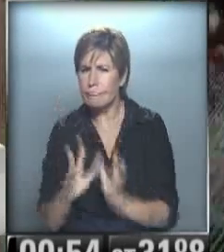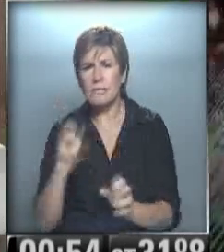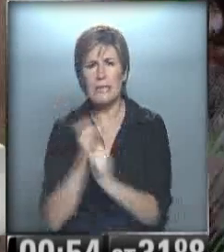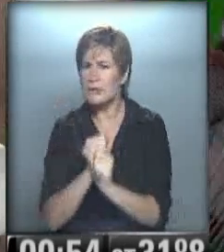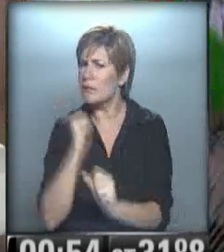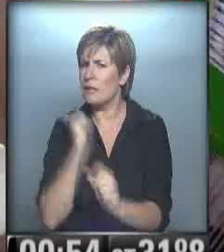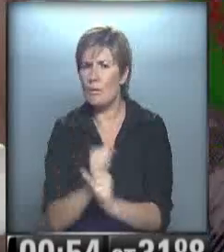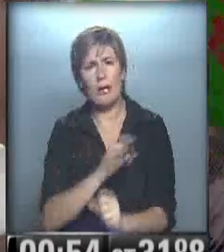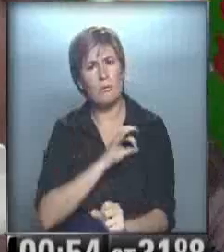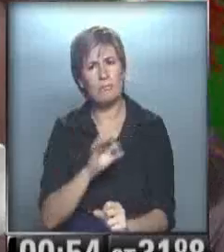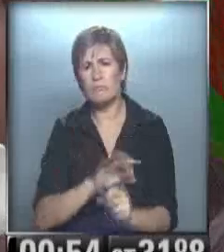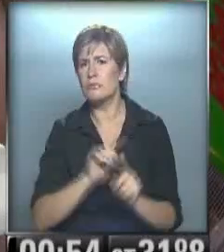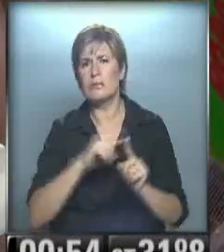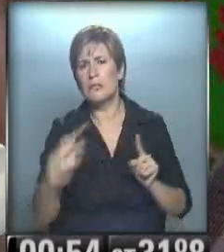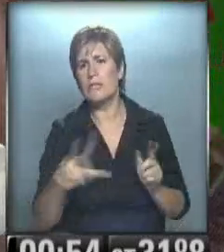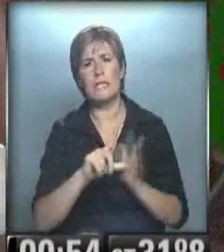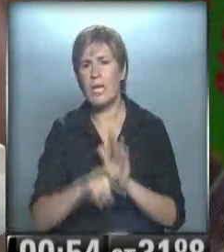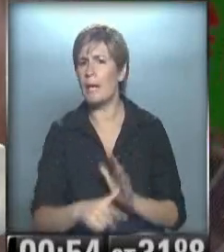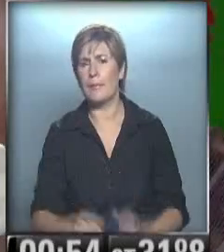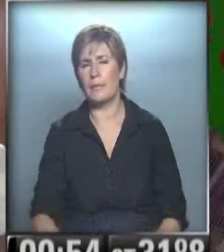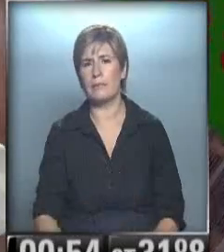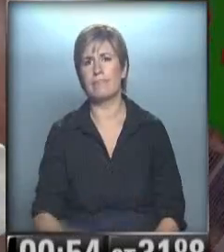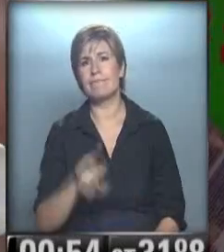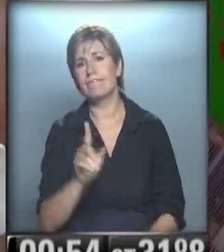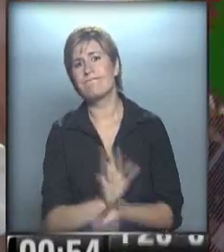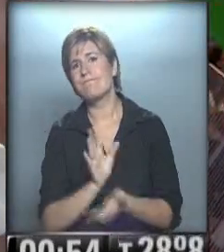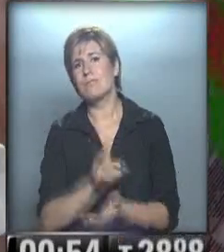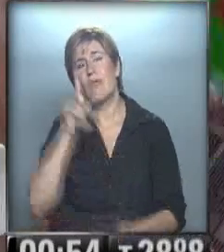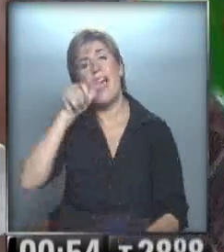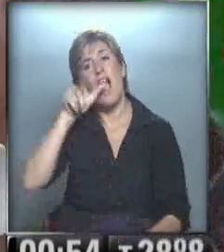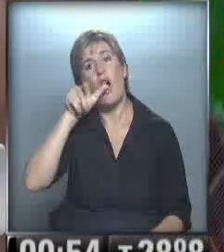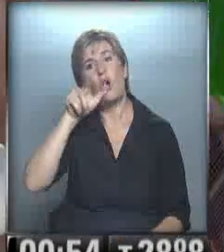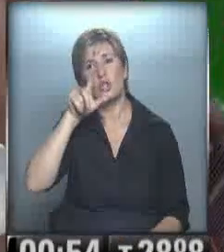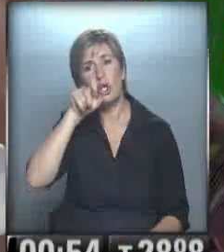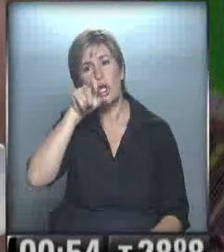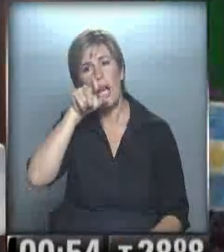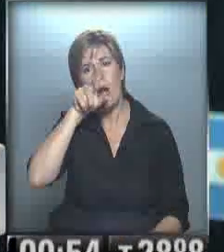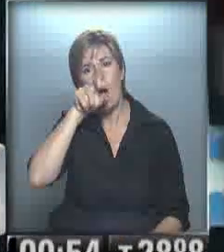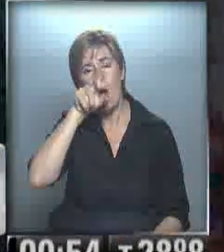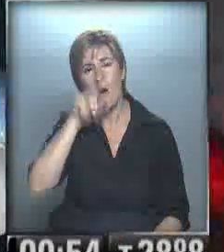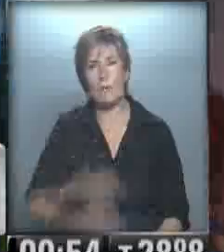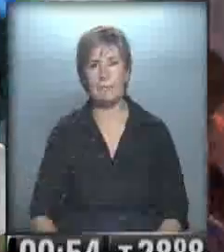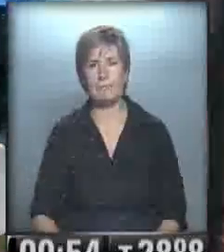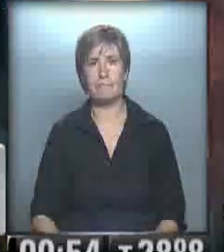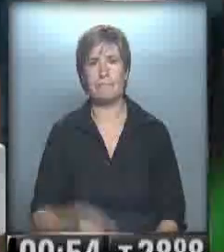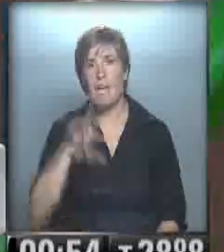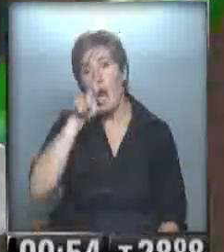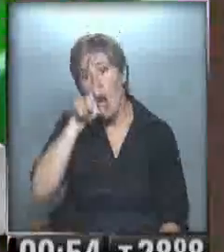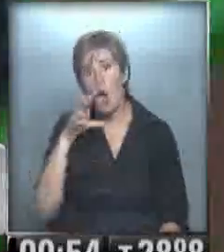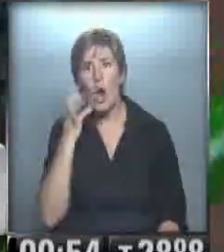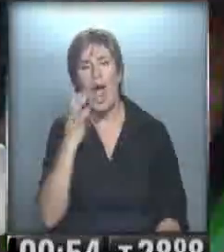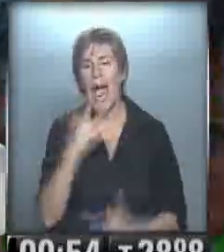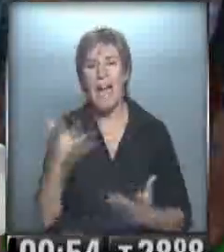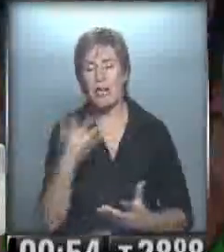chicos. Es un intento de una cotorra, más o menos, algo así. ¿Una qué? Una cotorra, un pájaro. ¿Qué